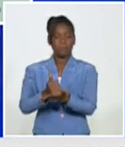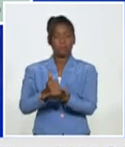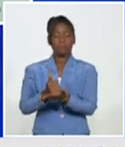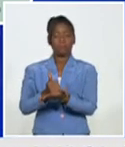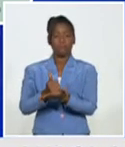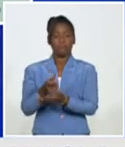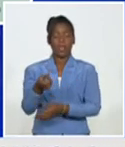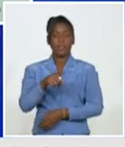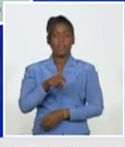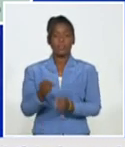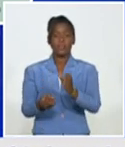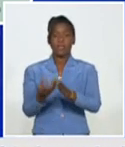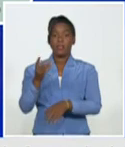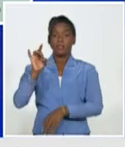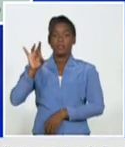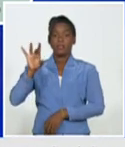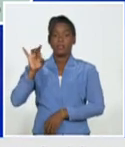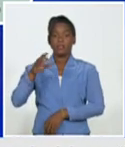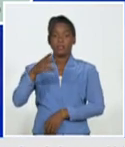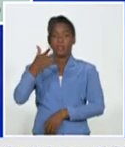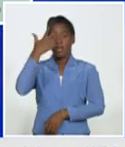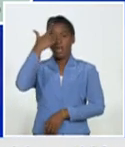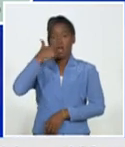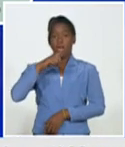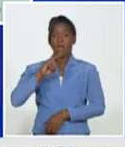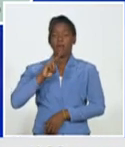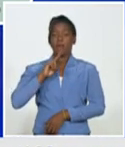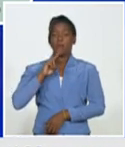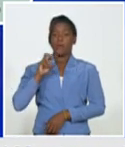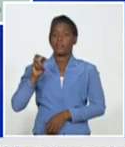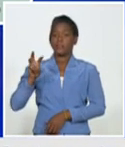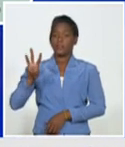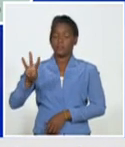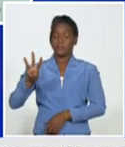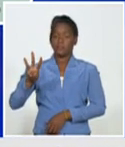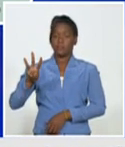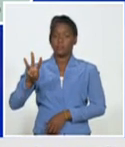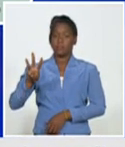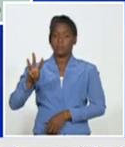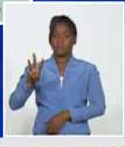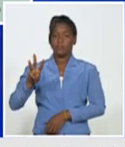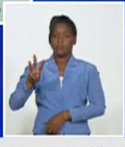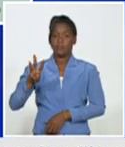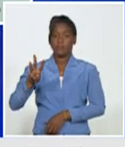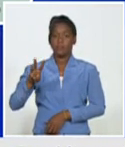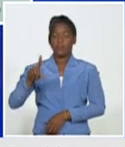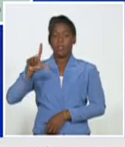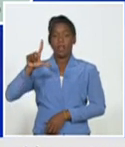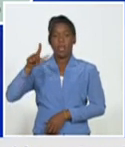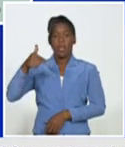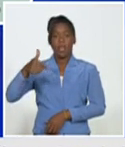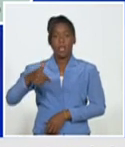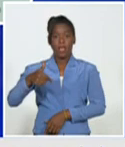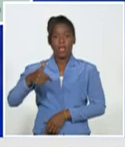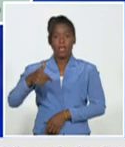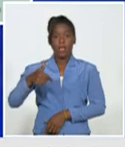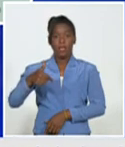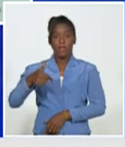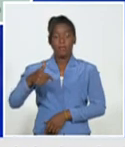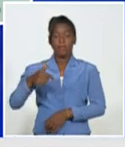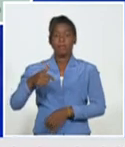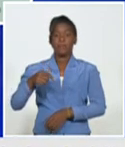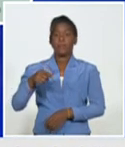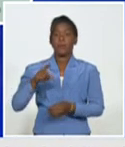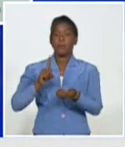15, Aguada de Pasajeros 3, Lajas, Palmira 2 cada